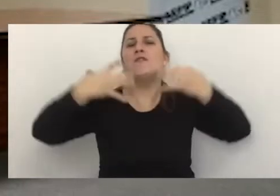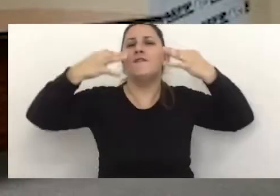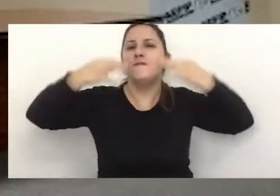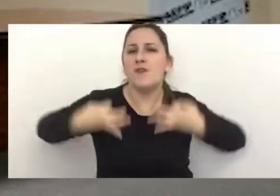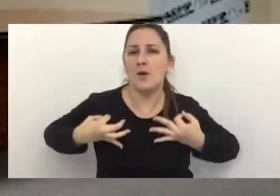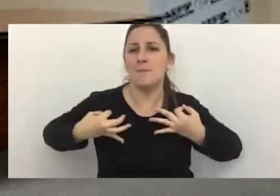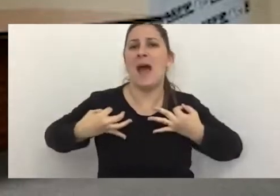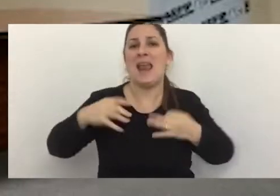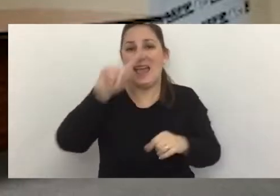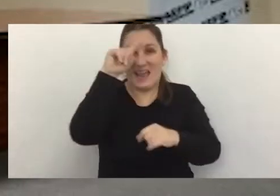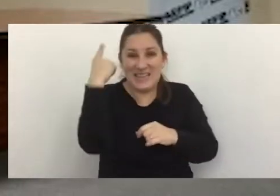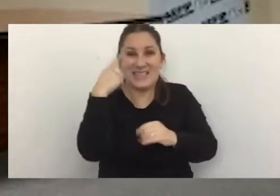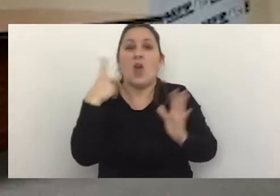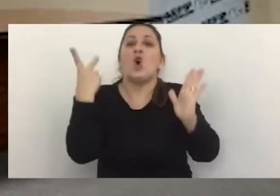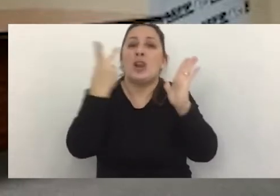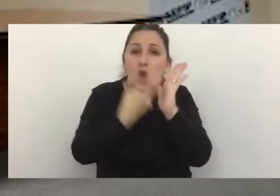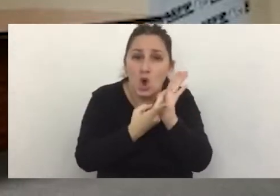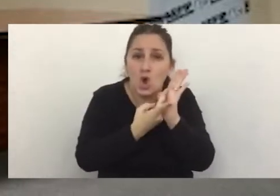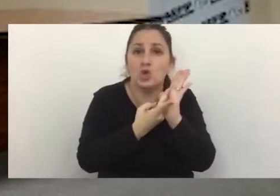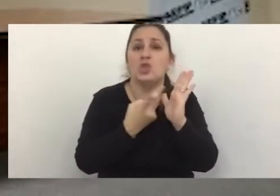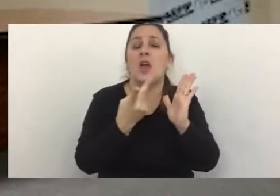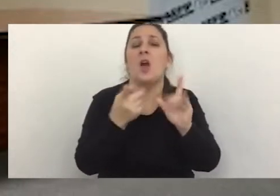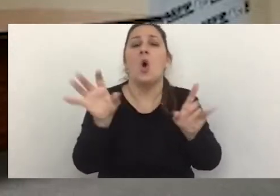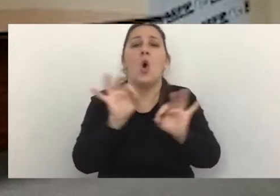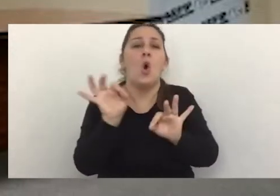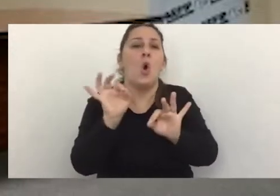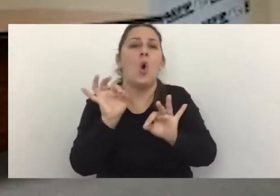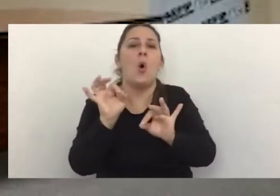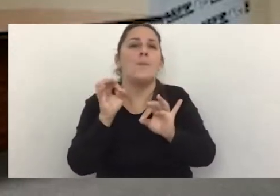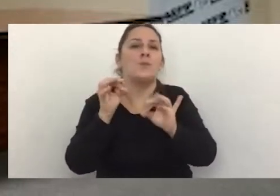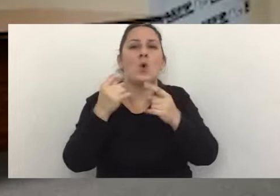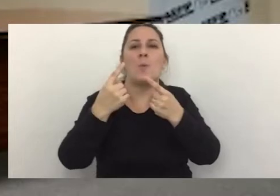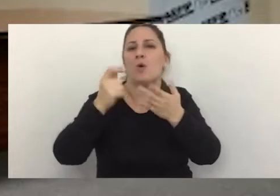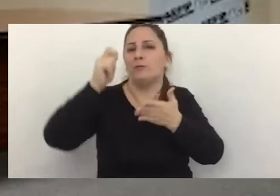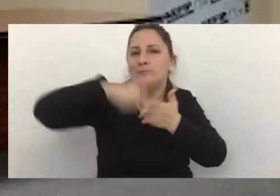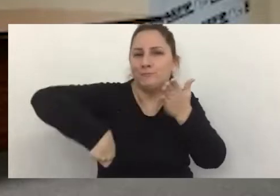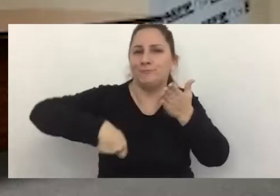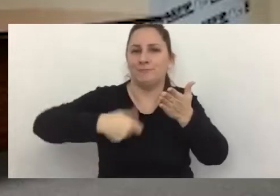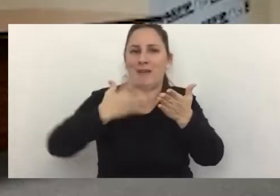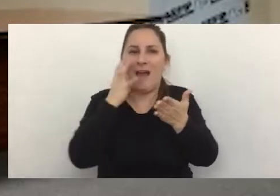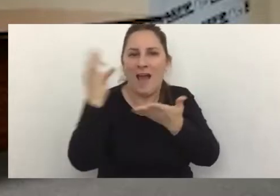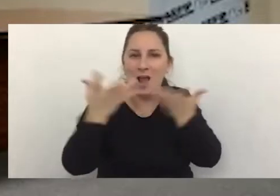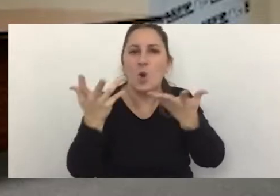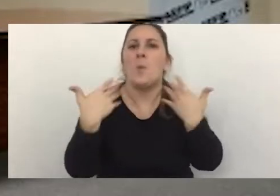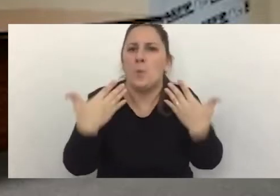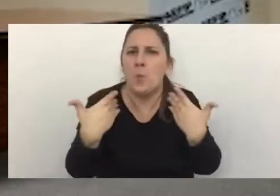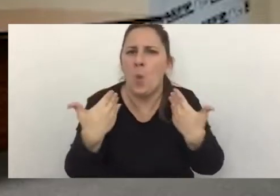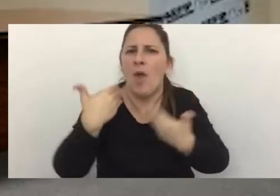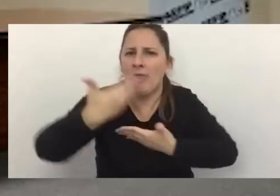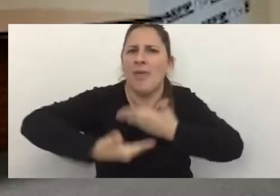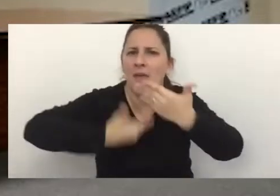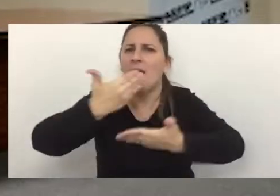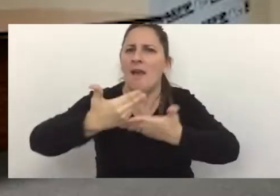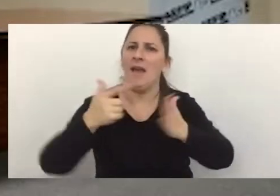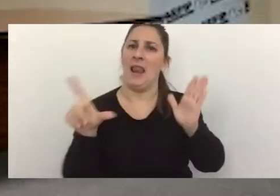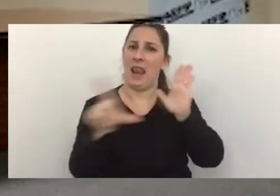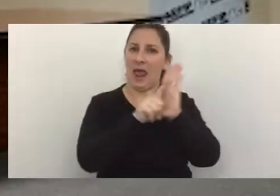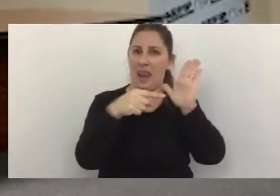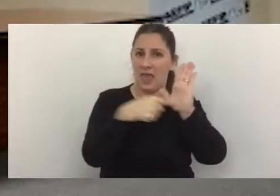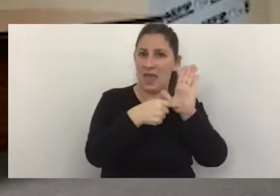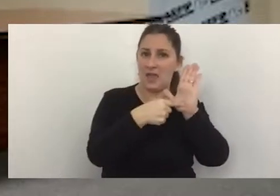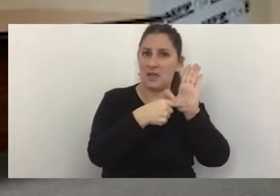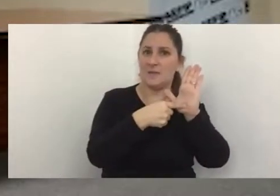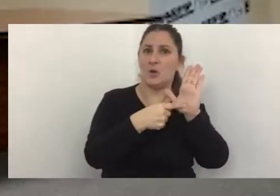Estado reconoce como un instrumento, puede ser posible la aplicación de una ley injusta,